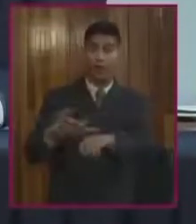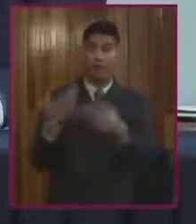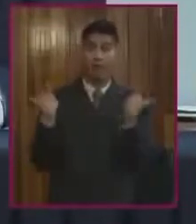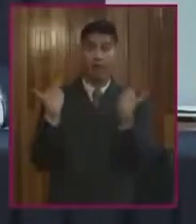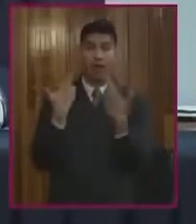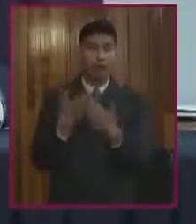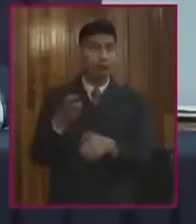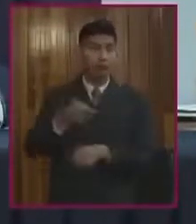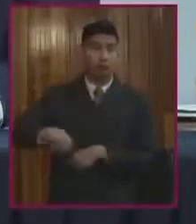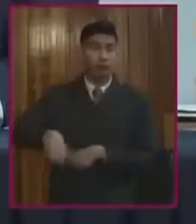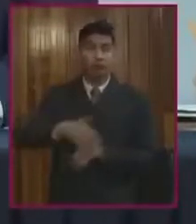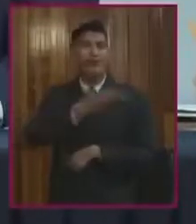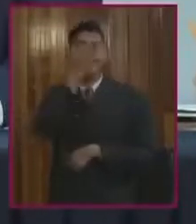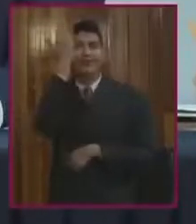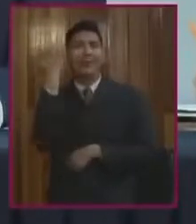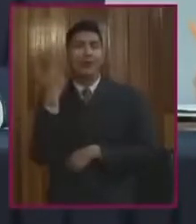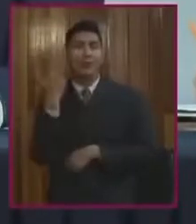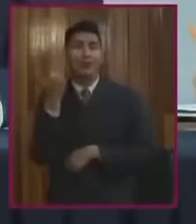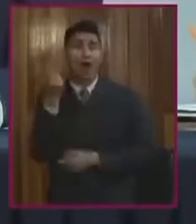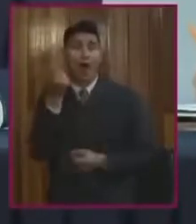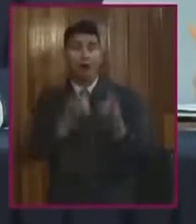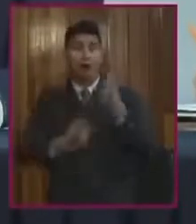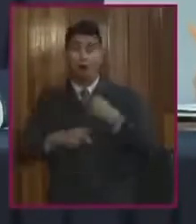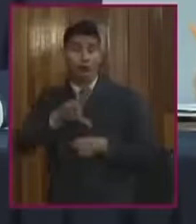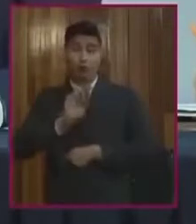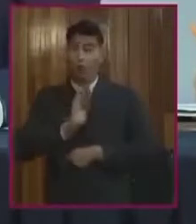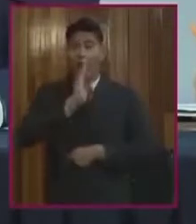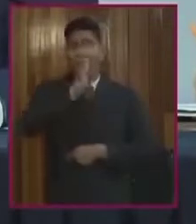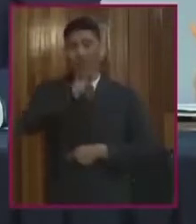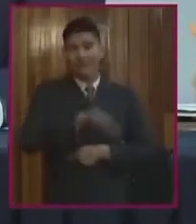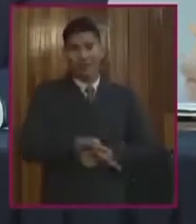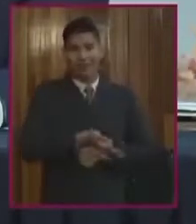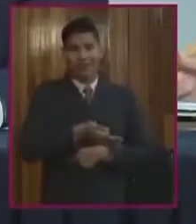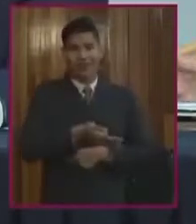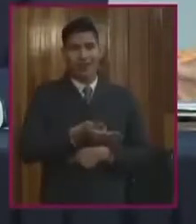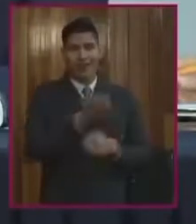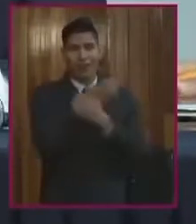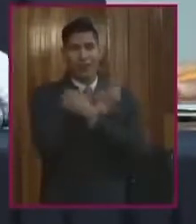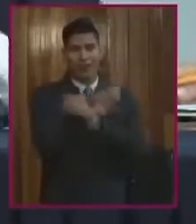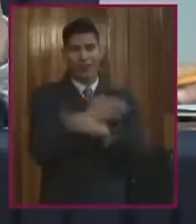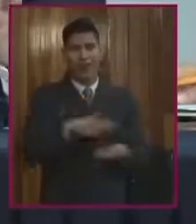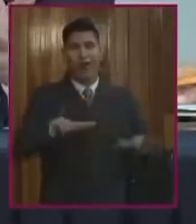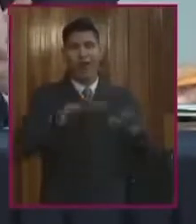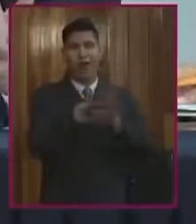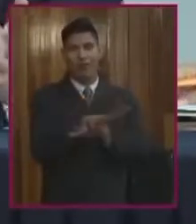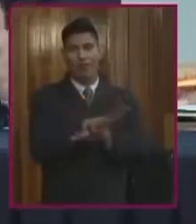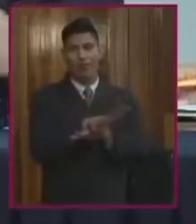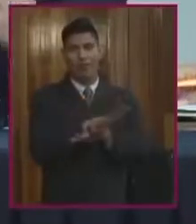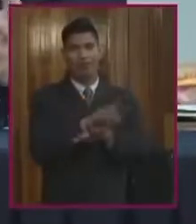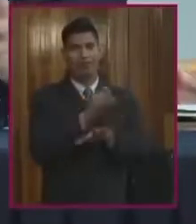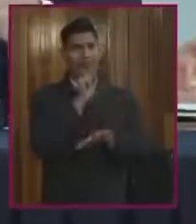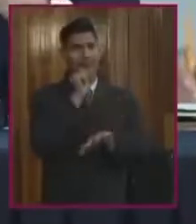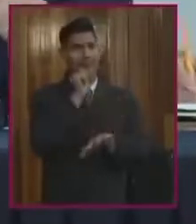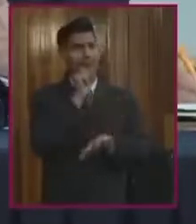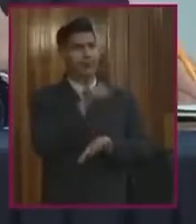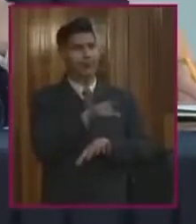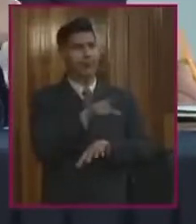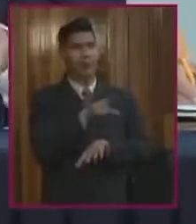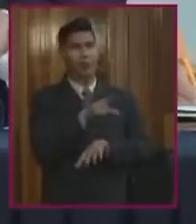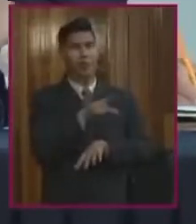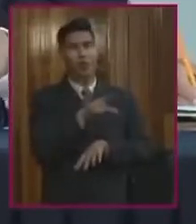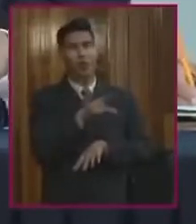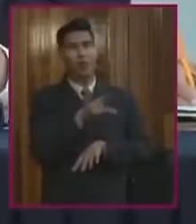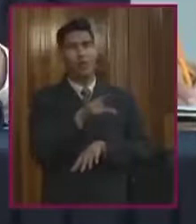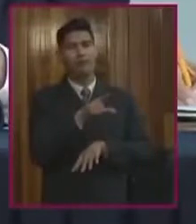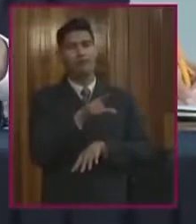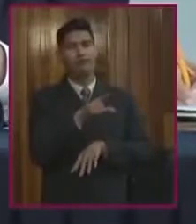que no están de acuerdo en esta reforma, que ellos tienen su propia reforma. Ahí hay que establecer un diálogo y para ello hay que establecer